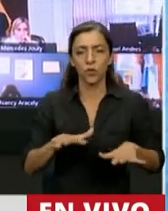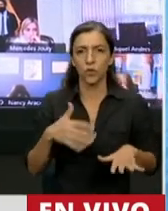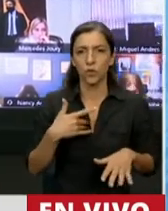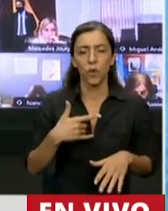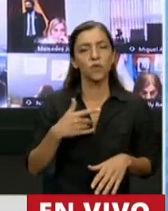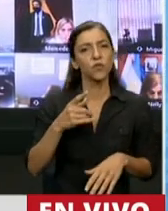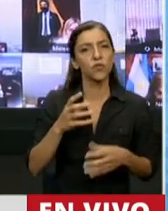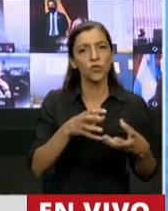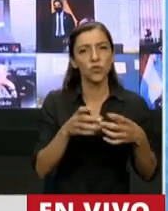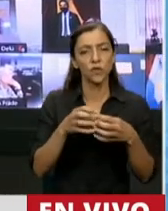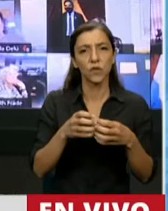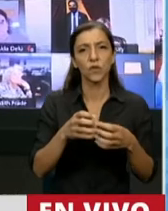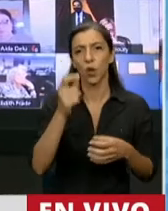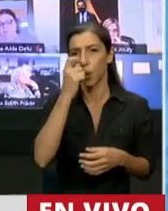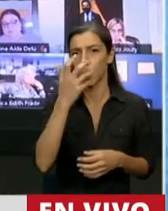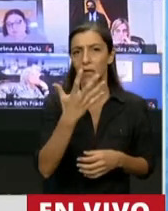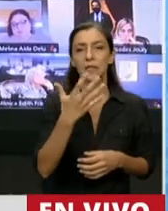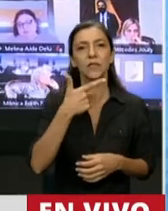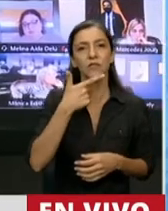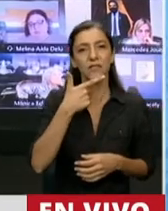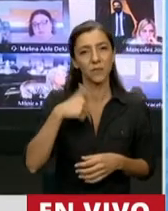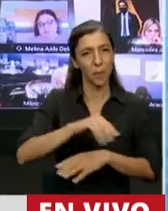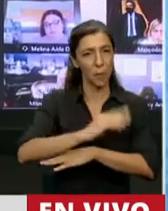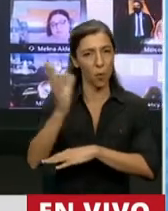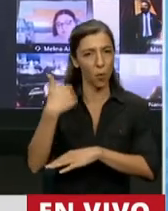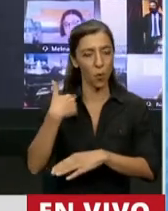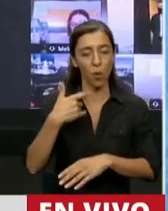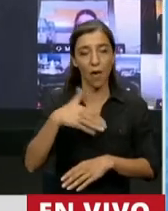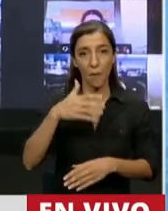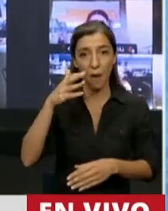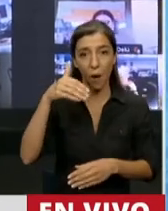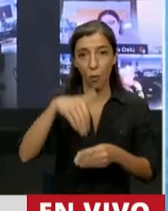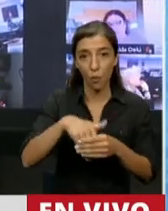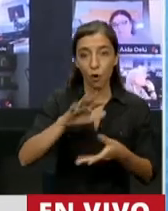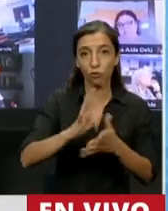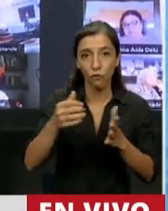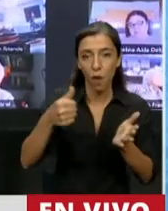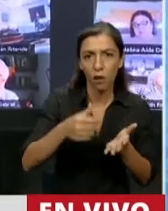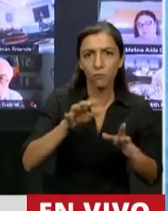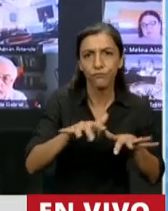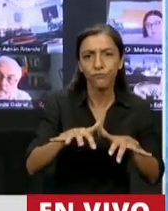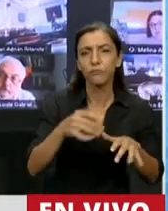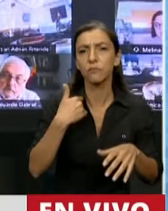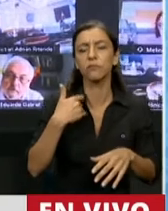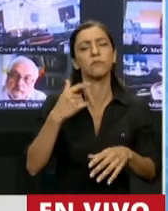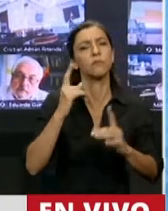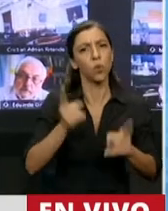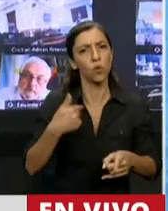sesión del 25 de septiembre en la madrugada, donde a pesar de todas las comunicaciones que